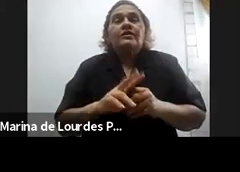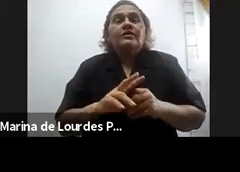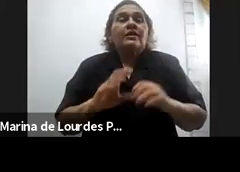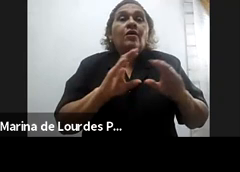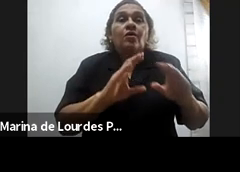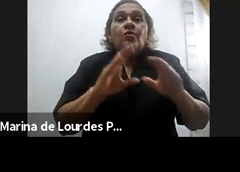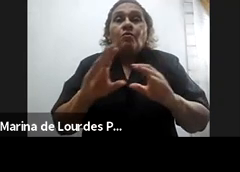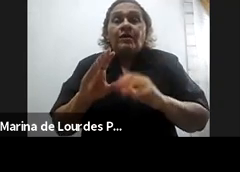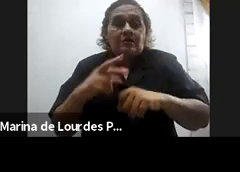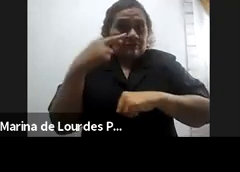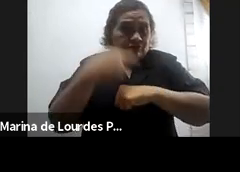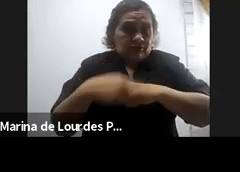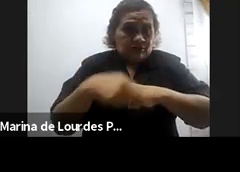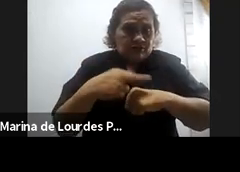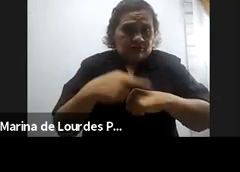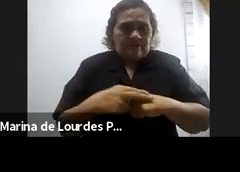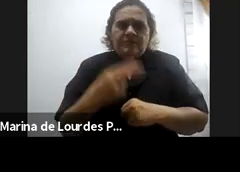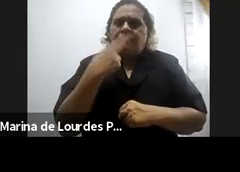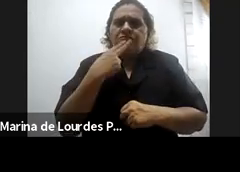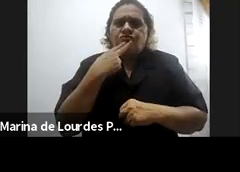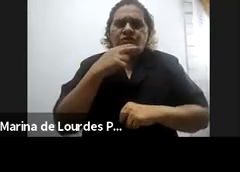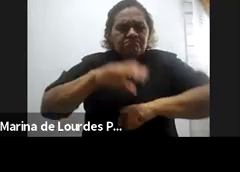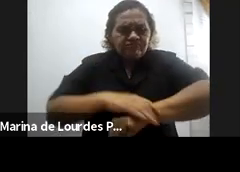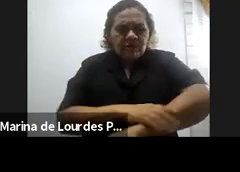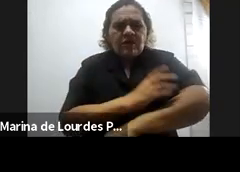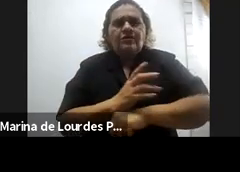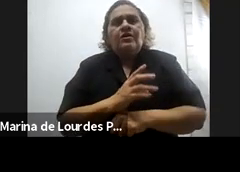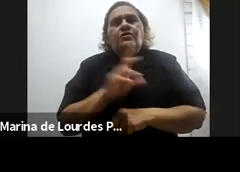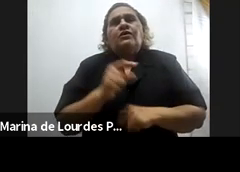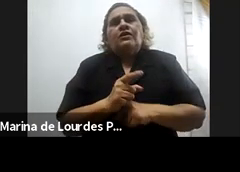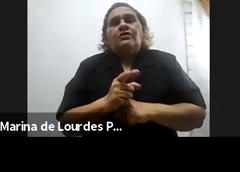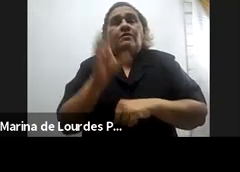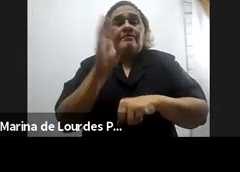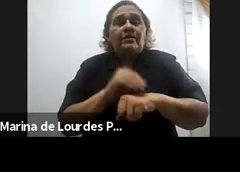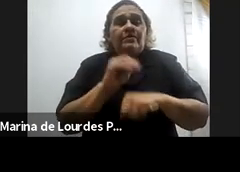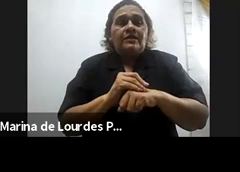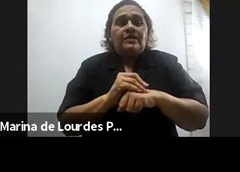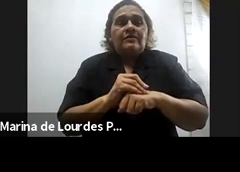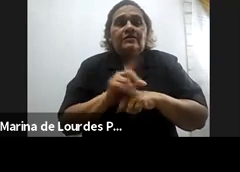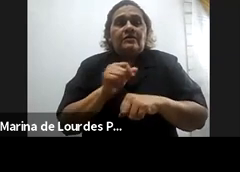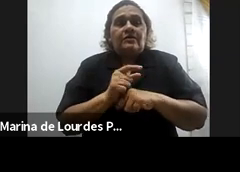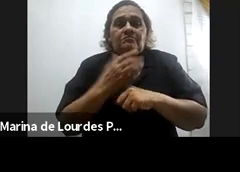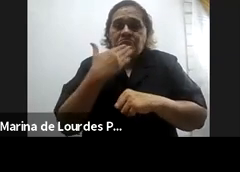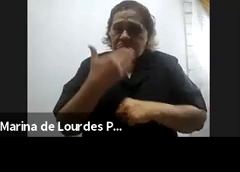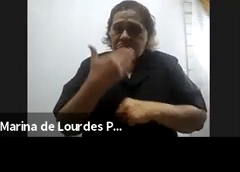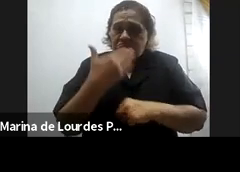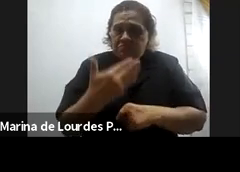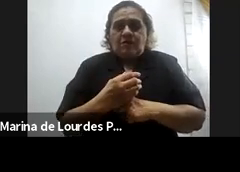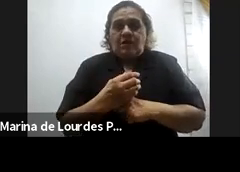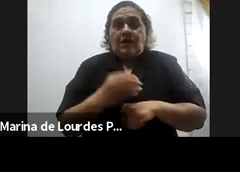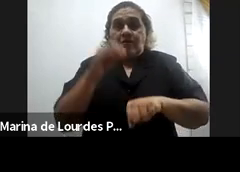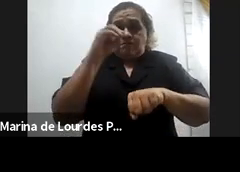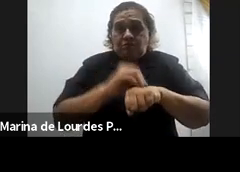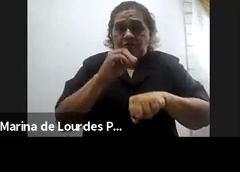de riesgo y utilizar calcetines con fibras que permitan la transpiración. Al ponerse los